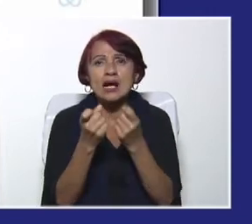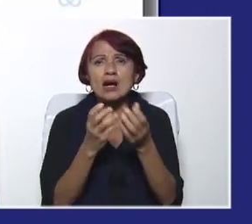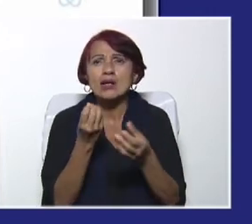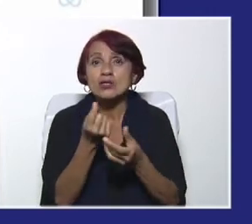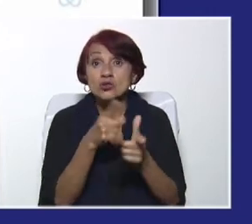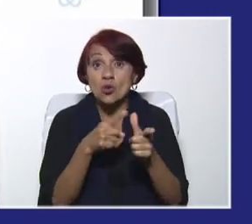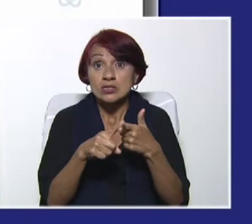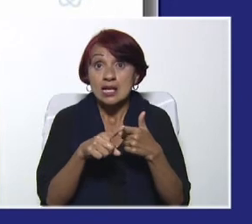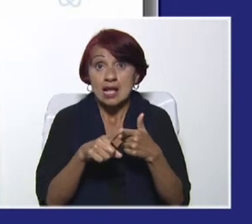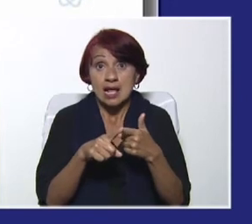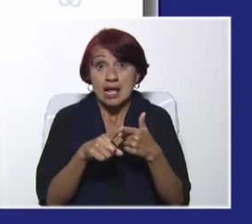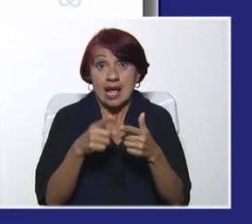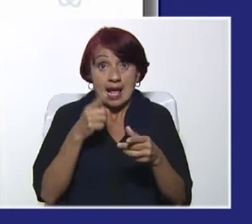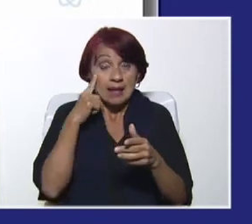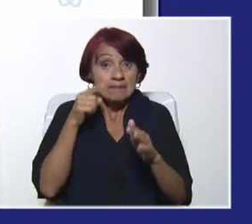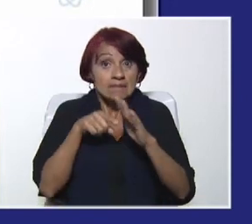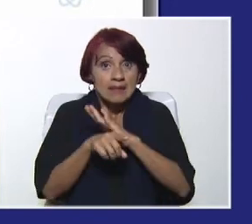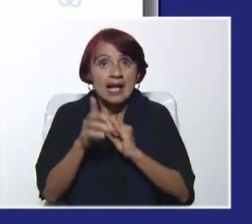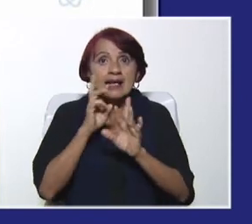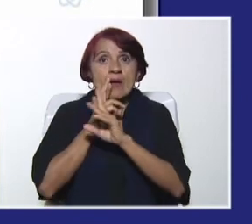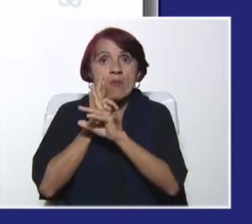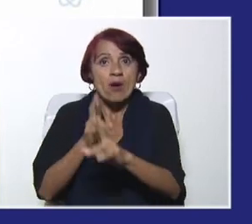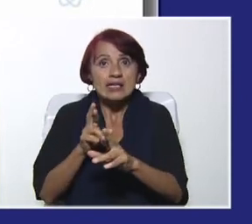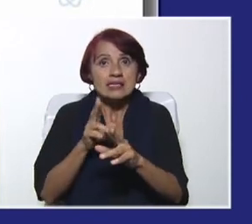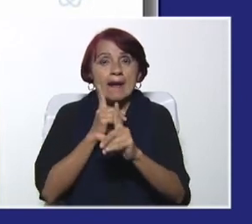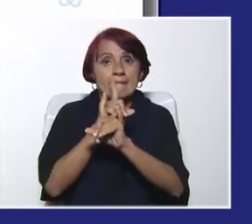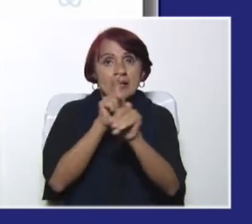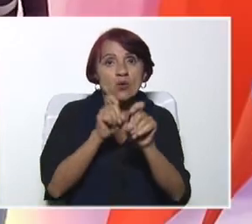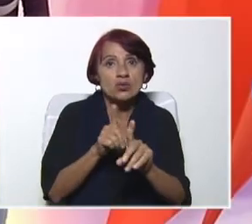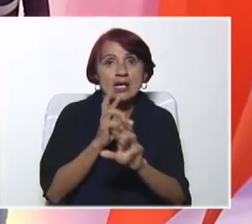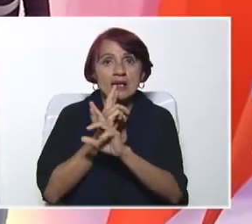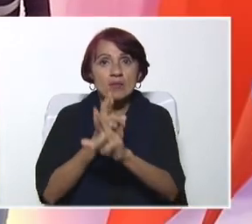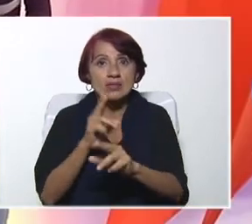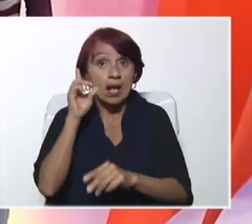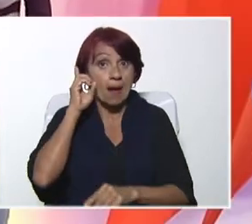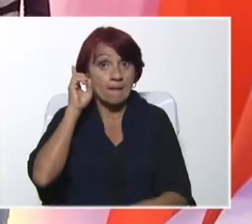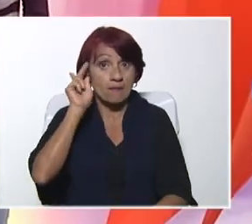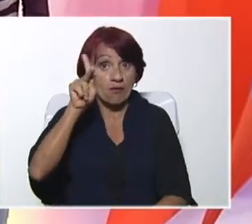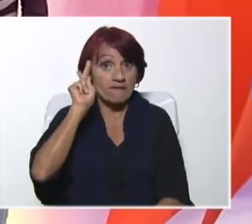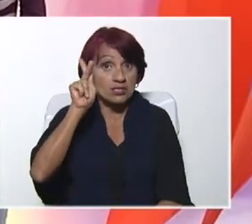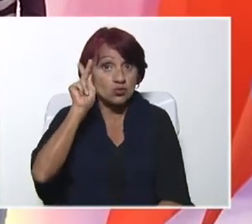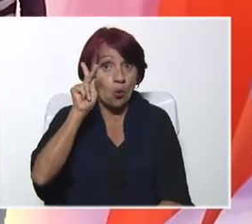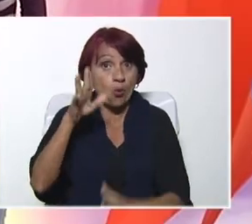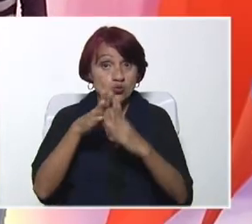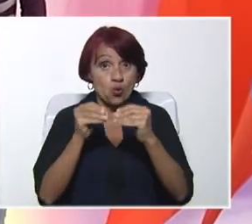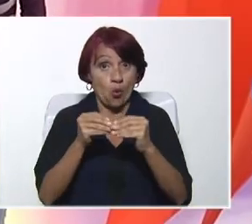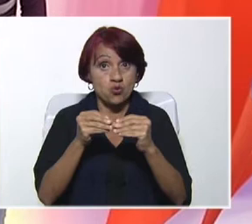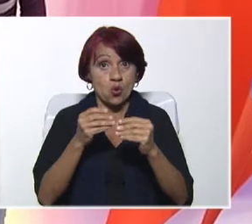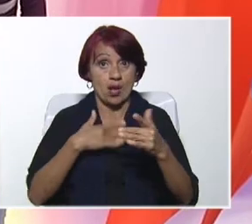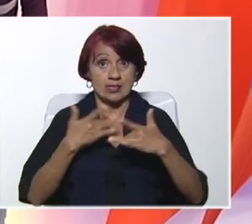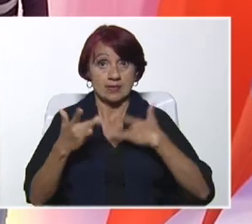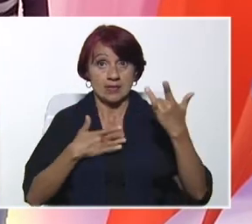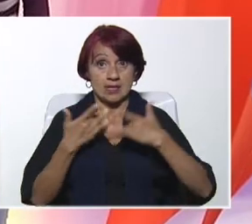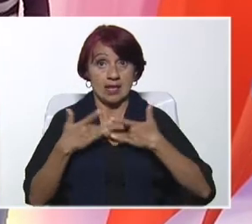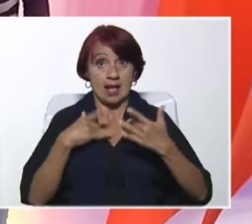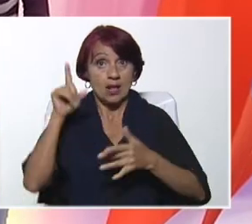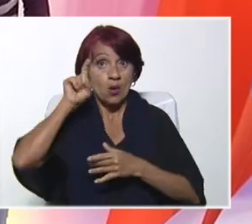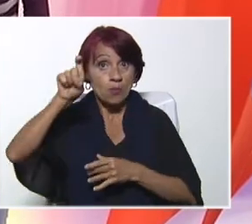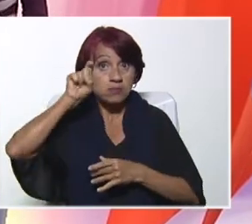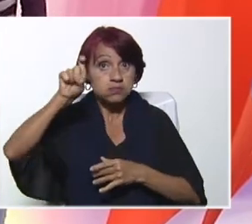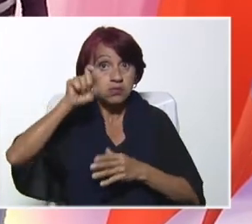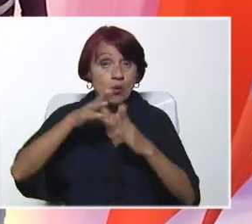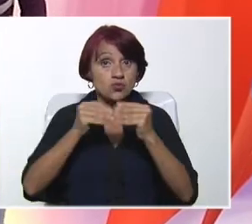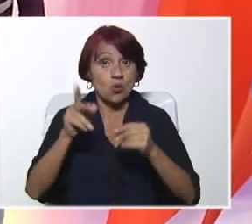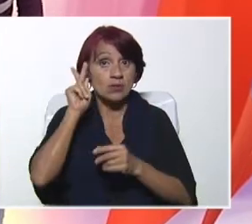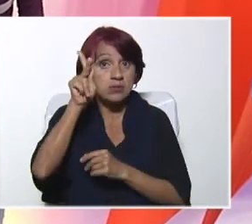a entrar la función que tiene el docente del área de formación y la función que tienen cada uno de esos docentes